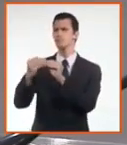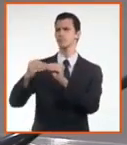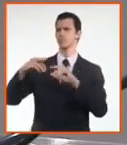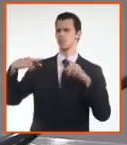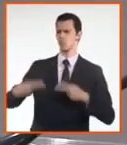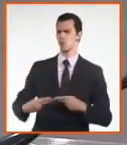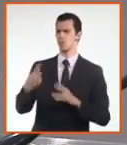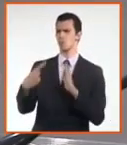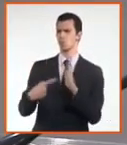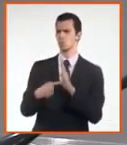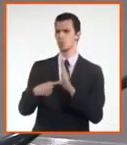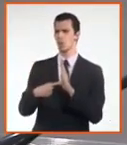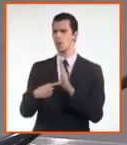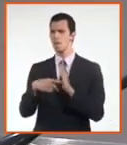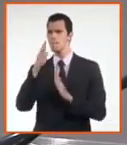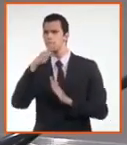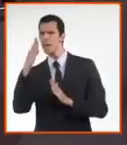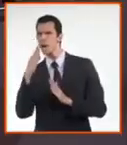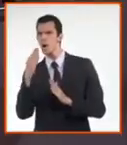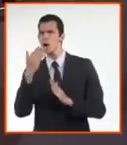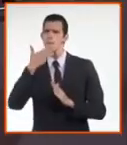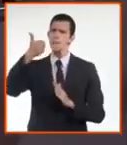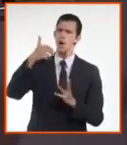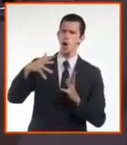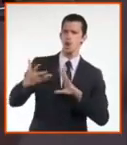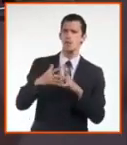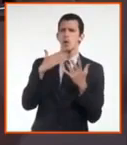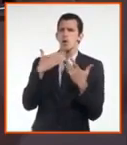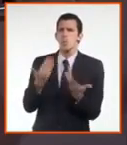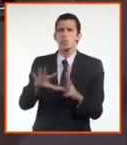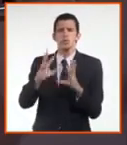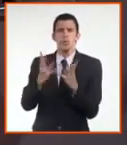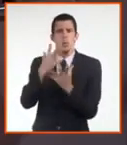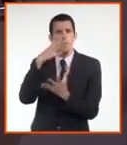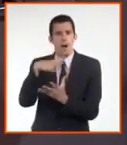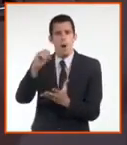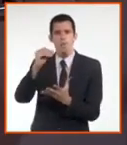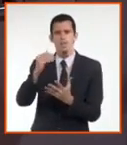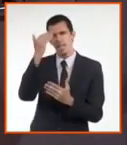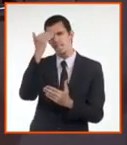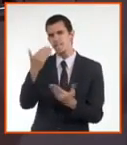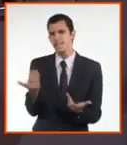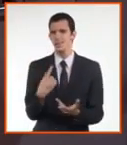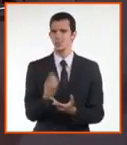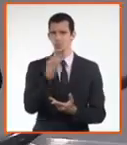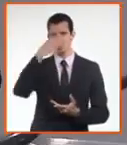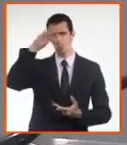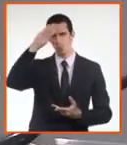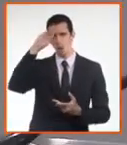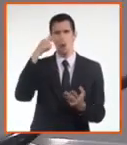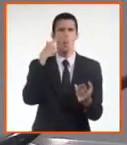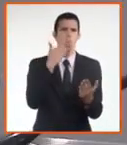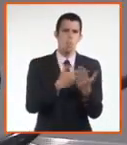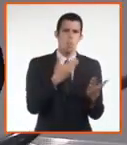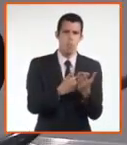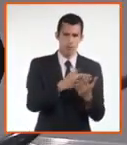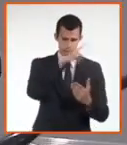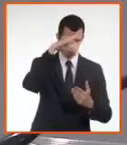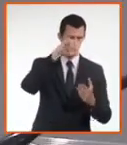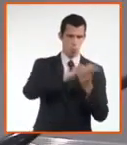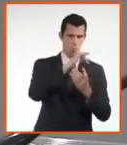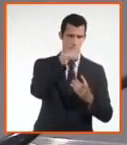infección previa y es a ese tipo de sistema diagnóstico va a ayudar mucho porque al saber de temprano que es en que